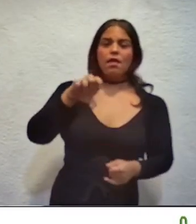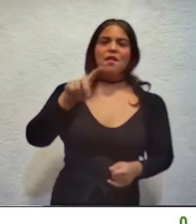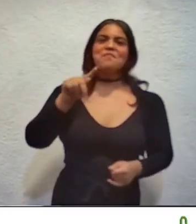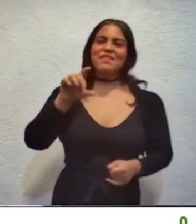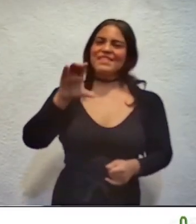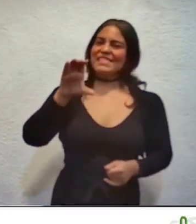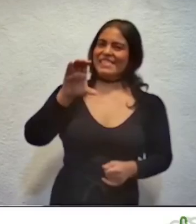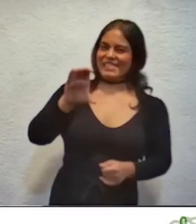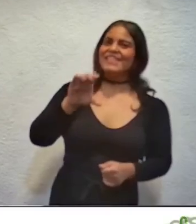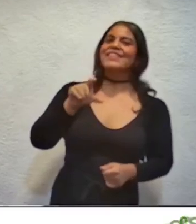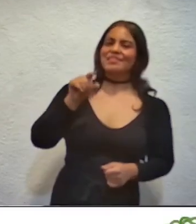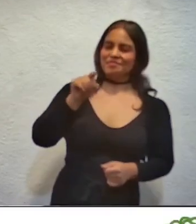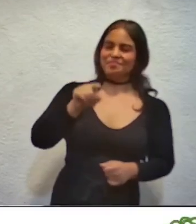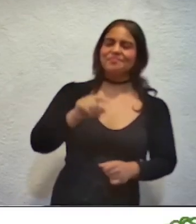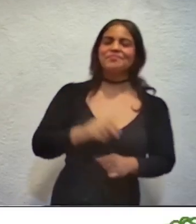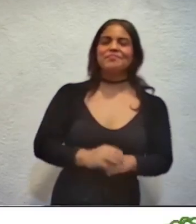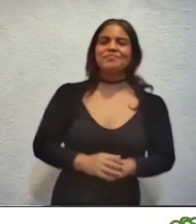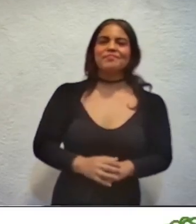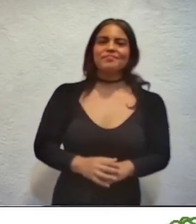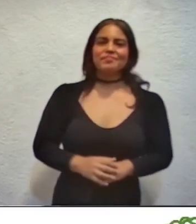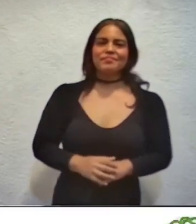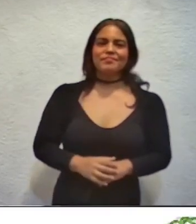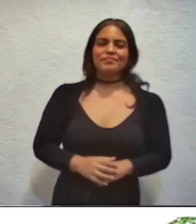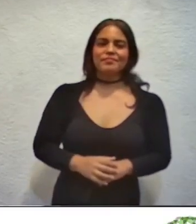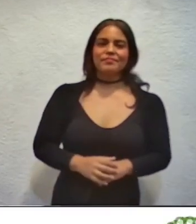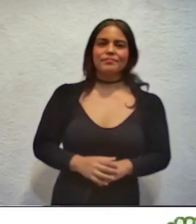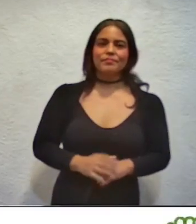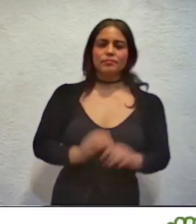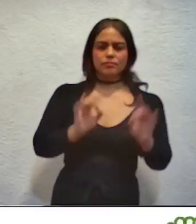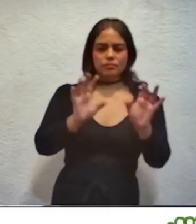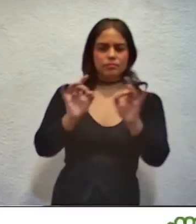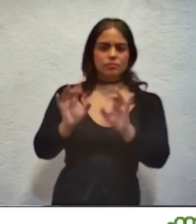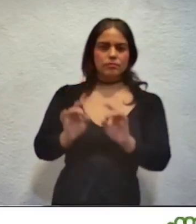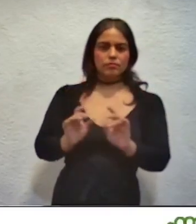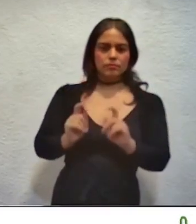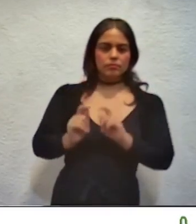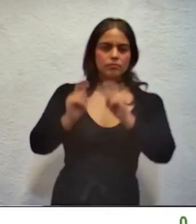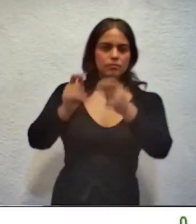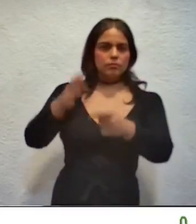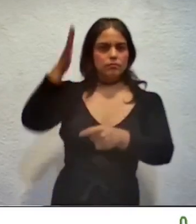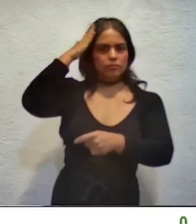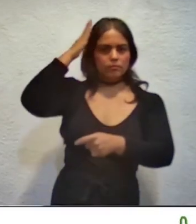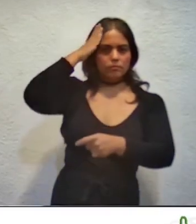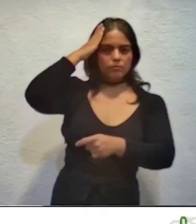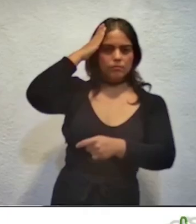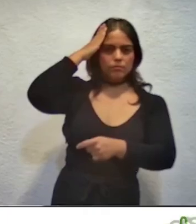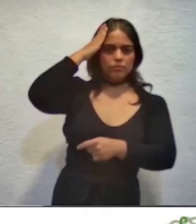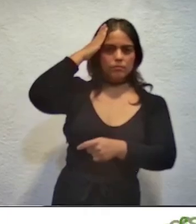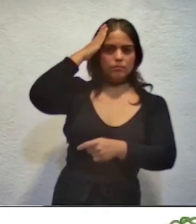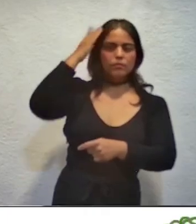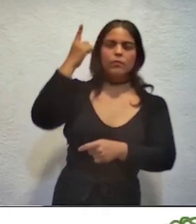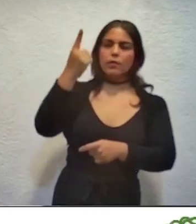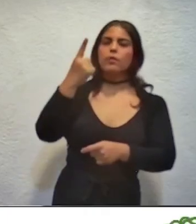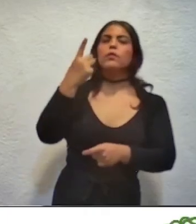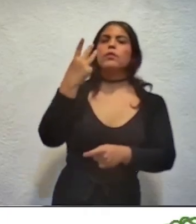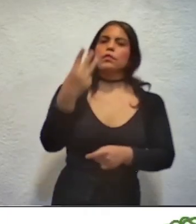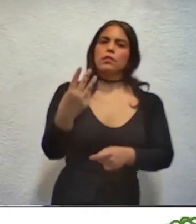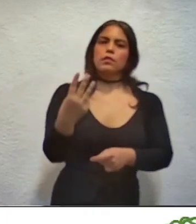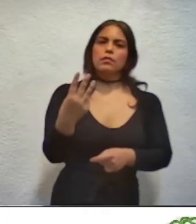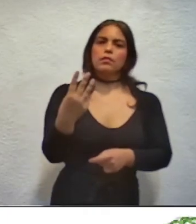Participación Ciudadana del Estado de Guerrero. Asuntos que fueron turnados respectivamente a las ponencias 1,